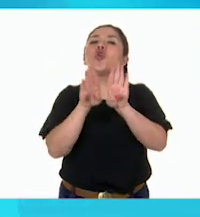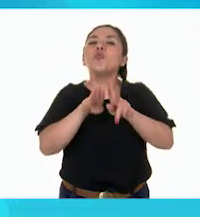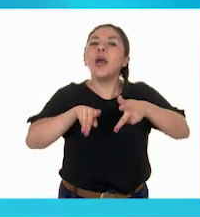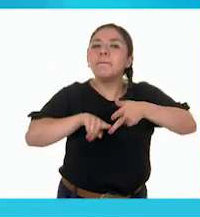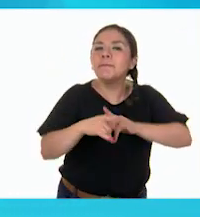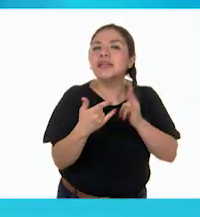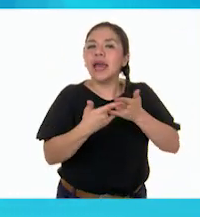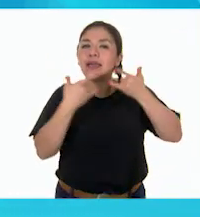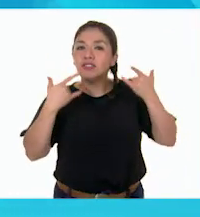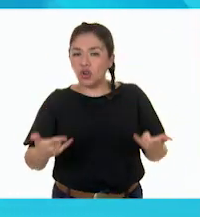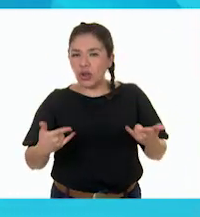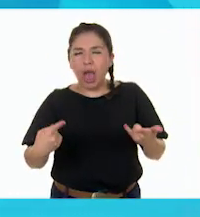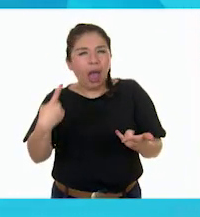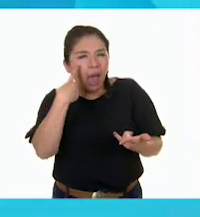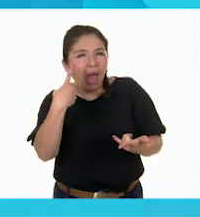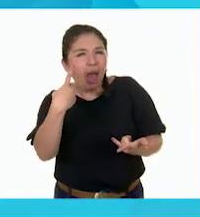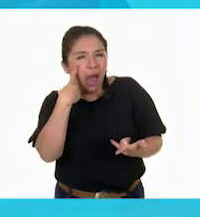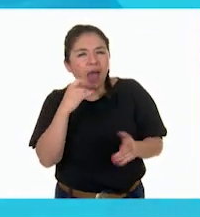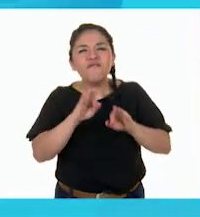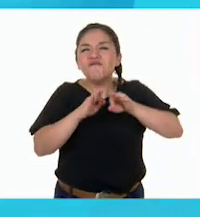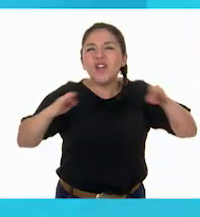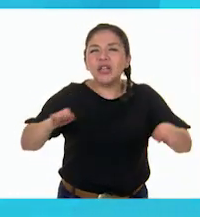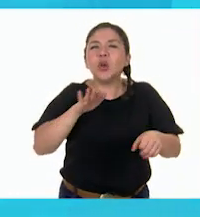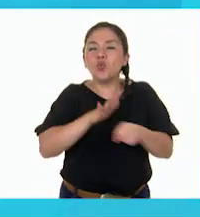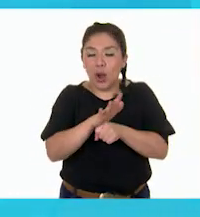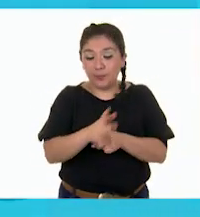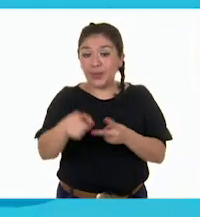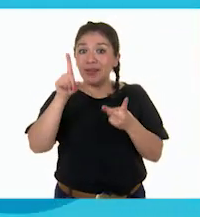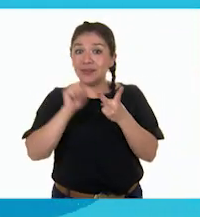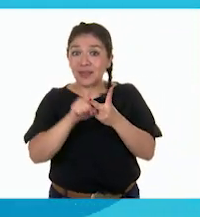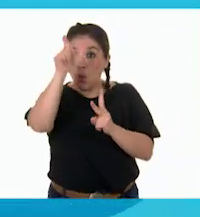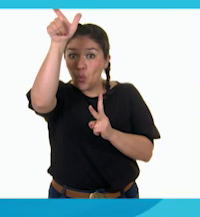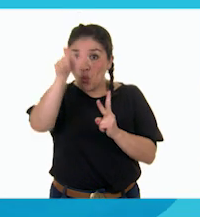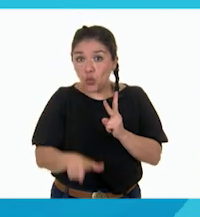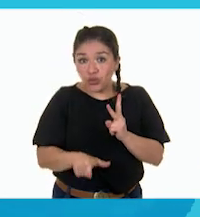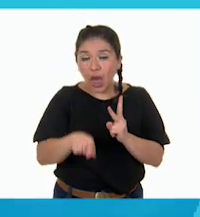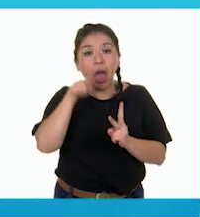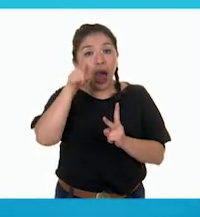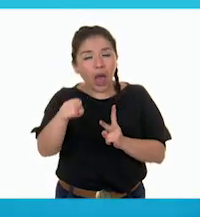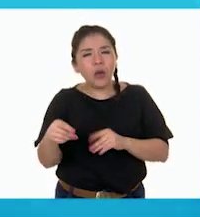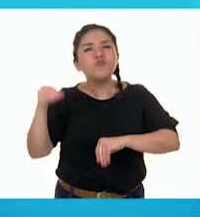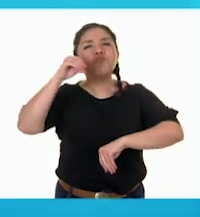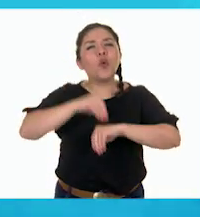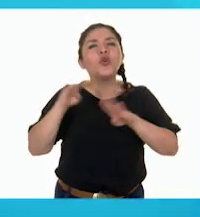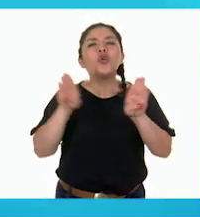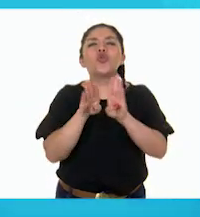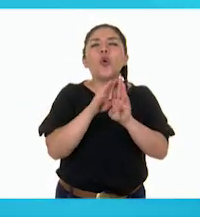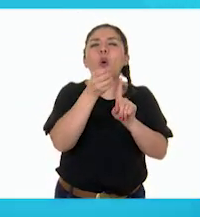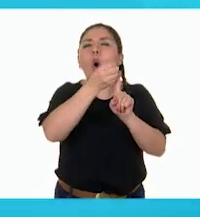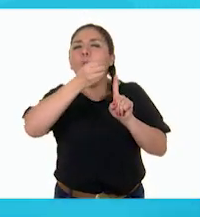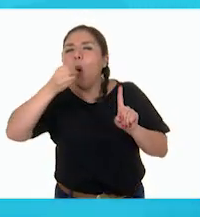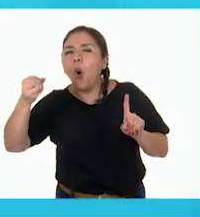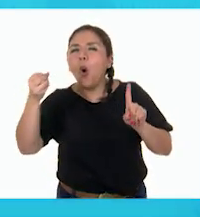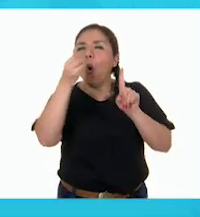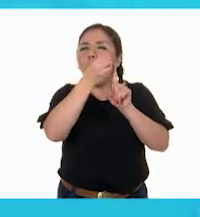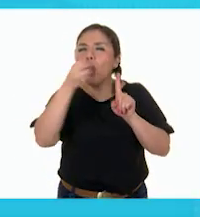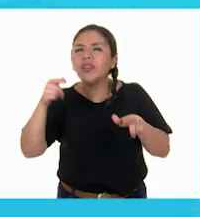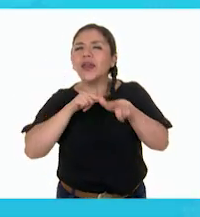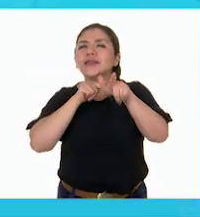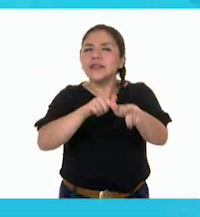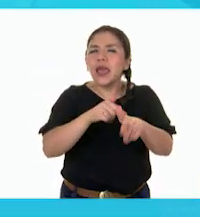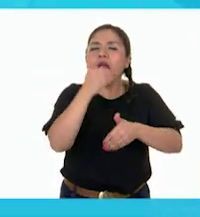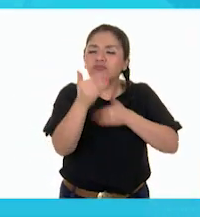historia. Frases para iniciar la historia. En la segunda columna, Marianita, para ir contando lo que